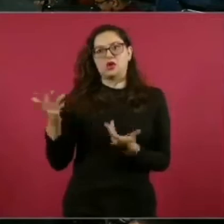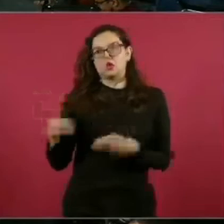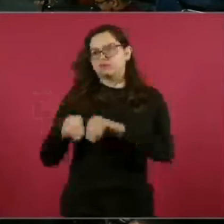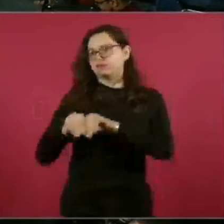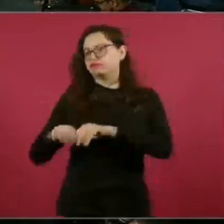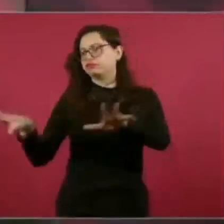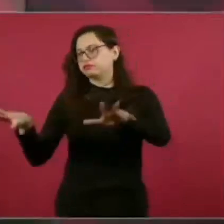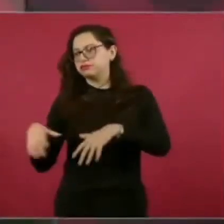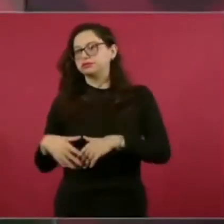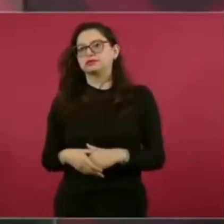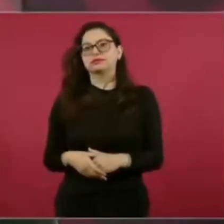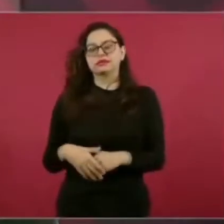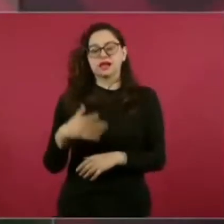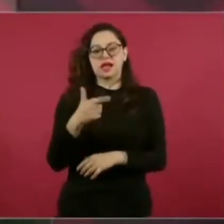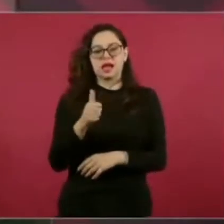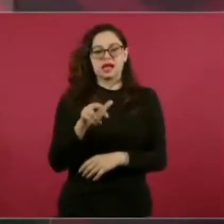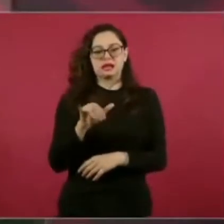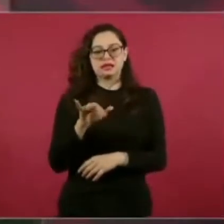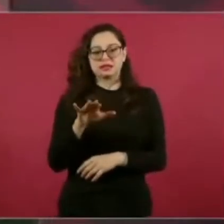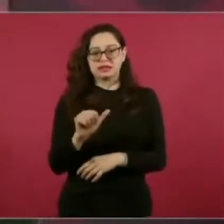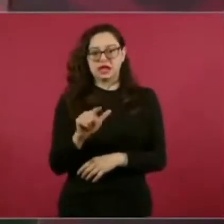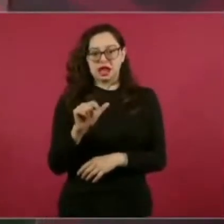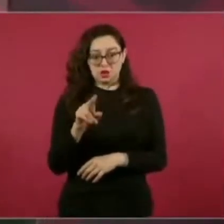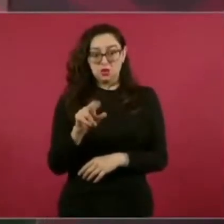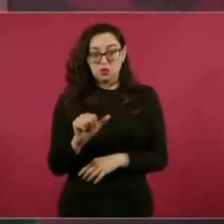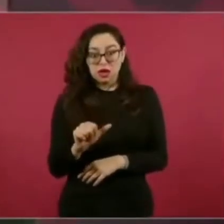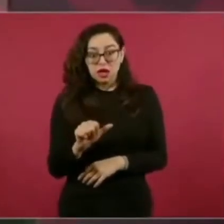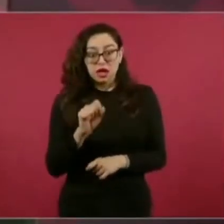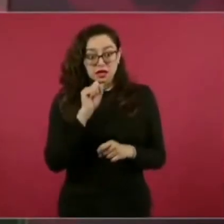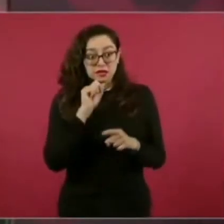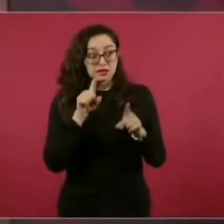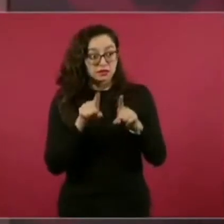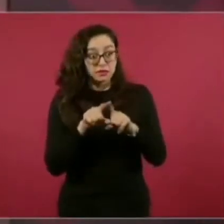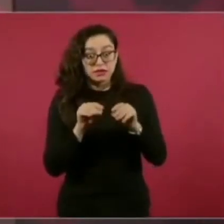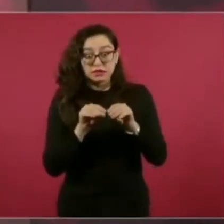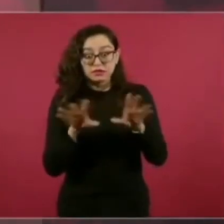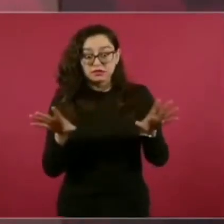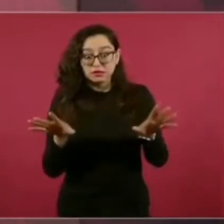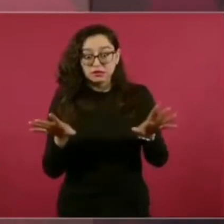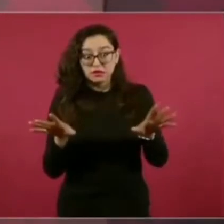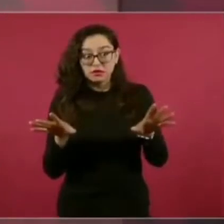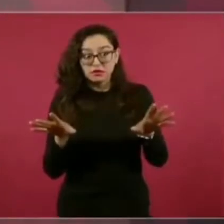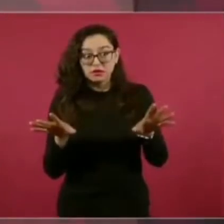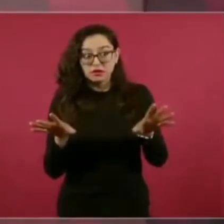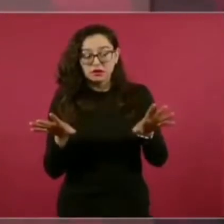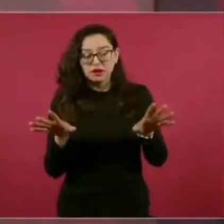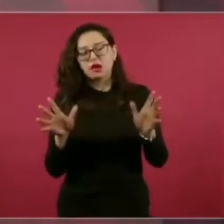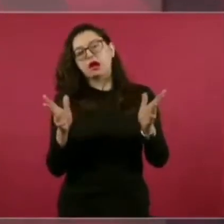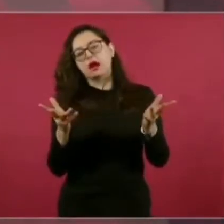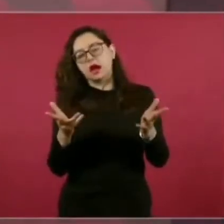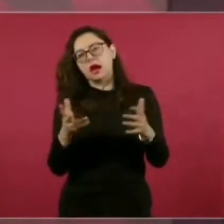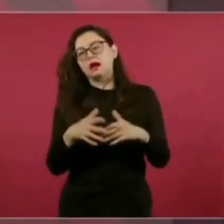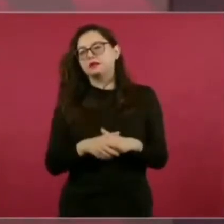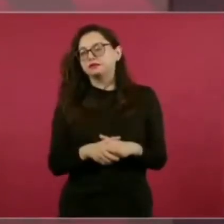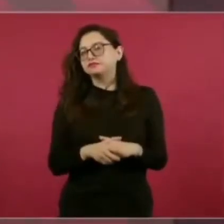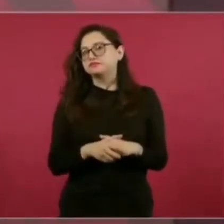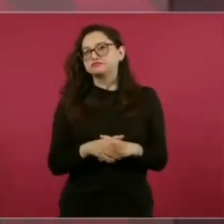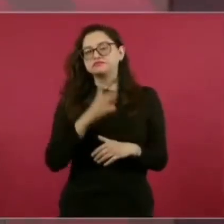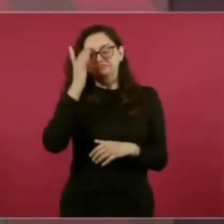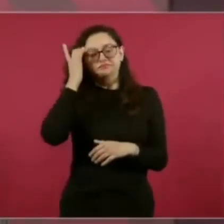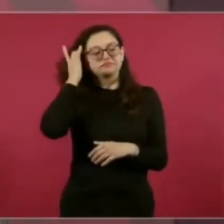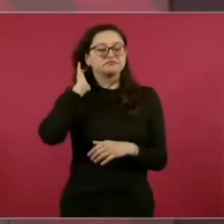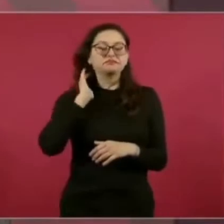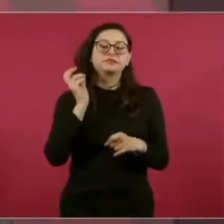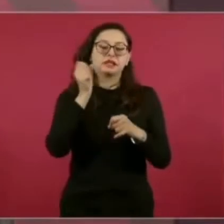como el tema de García Luna, que seguramente vamos a hablar de eso, y del narcopresidente